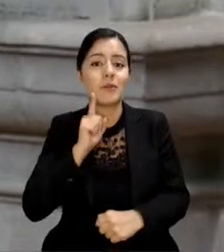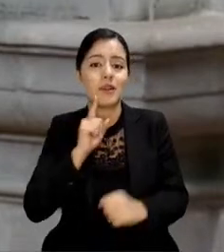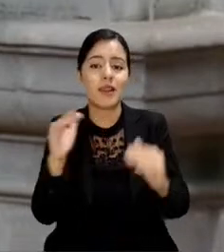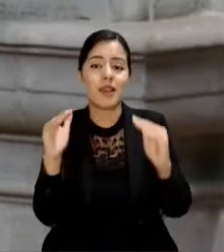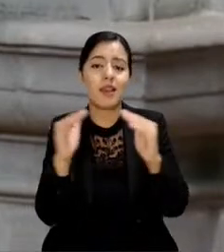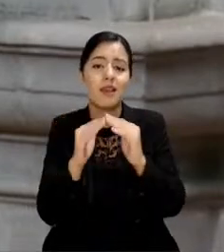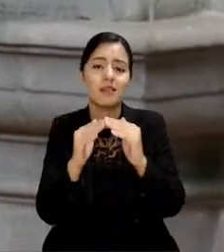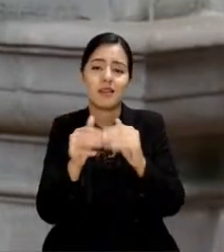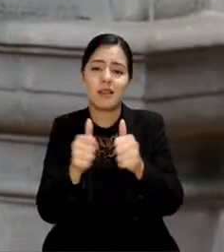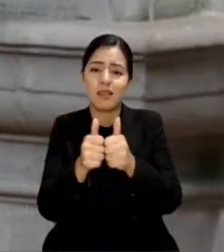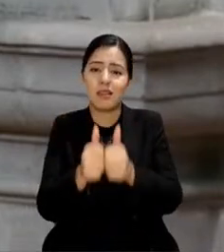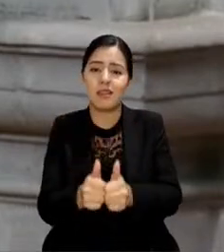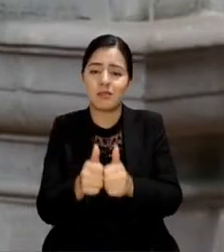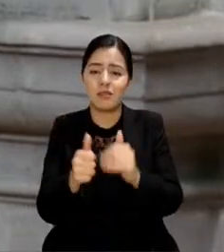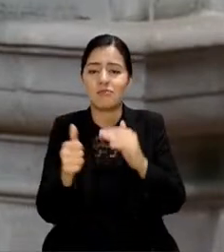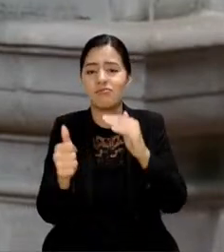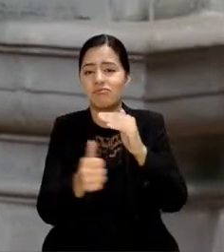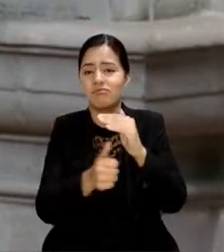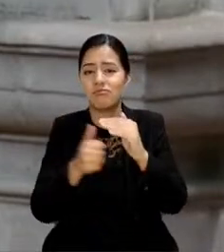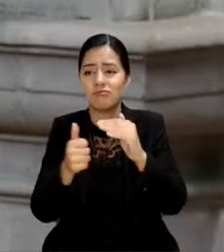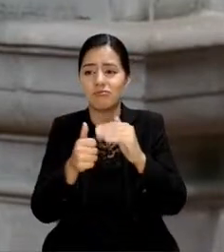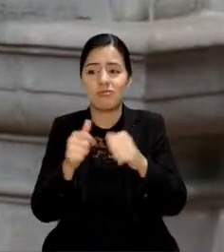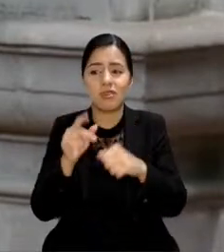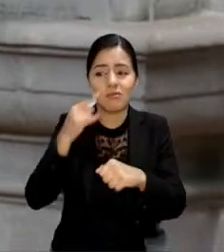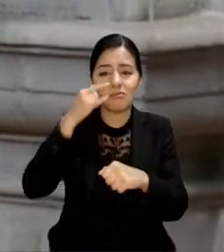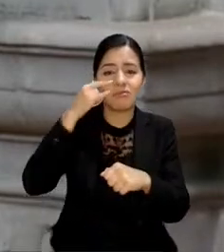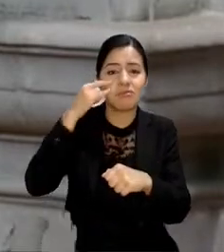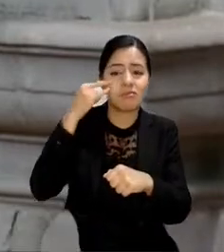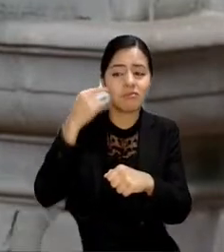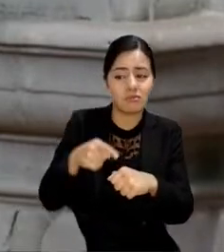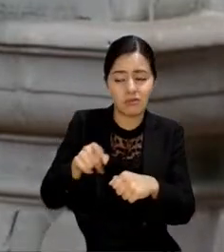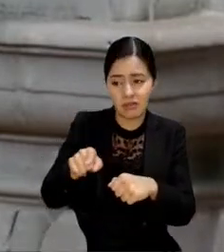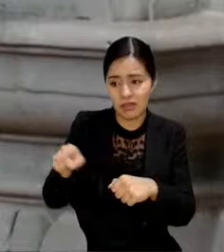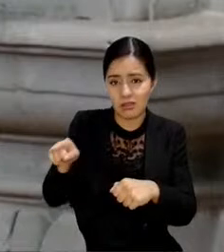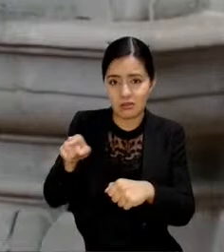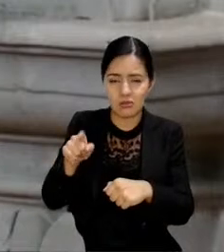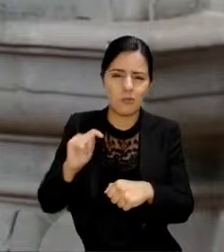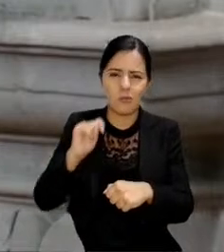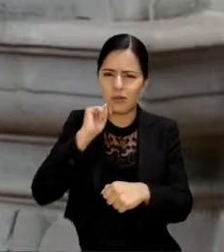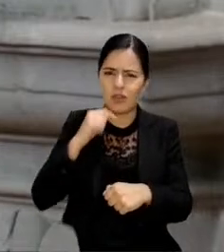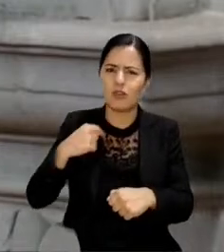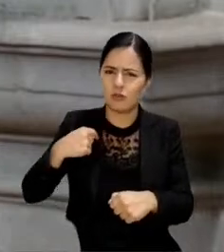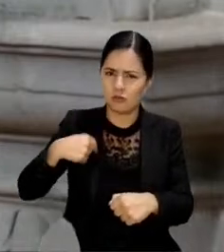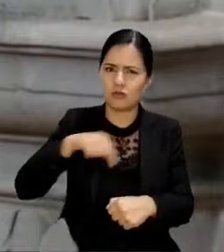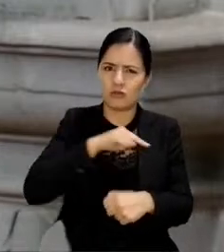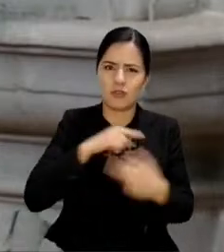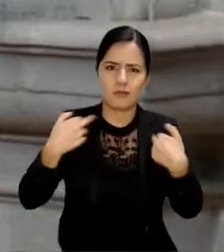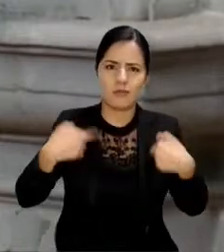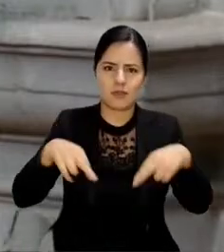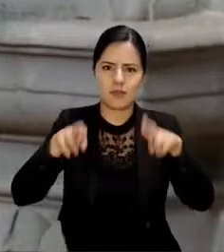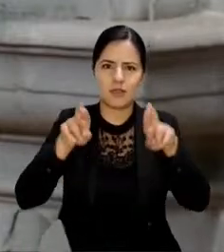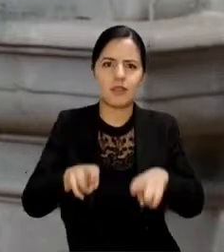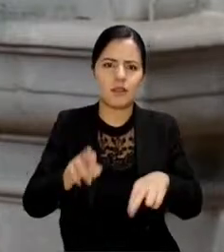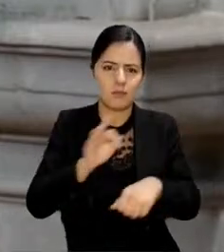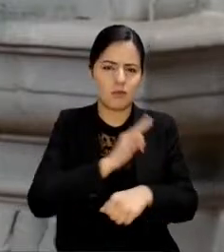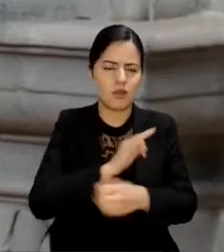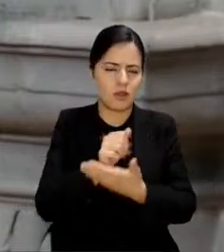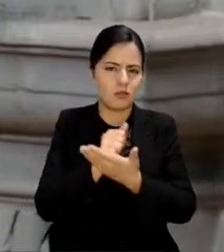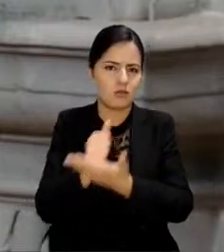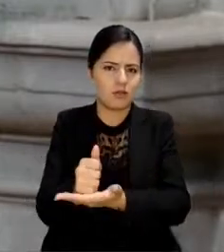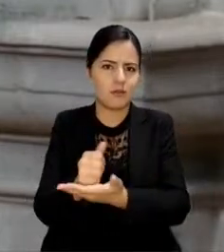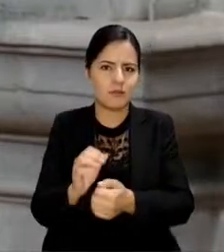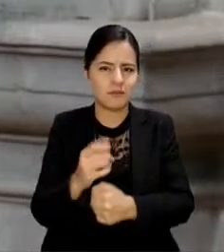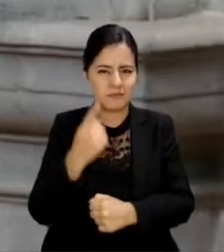en la vida pública sepan que estamos trabajando por un Estado de México más justo y más igualitario. Y como dijo Michelle